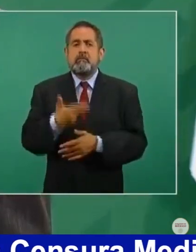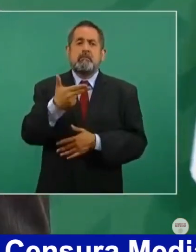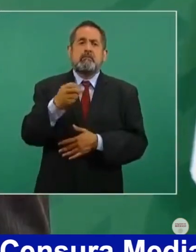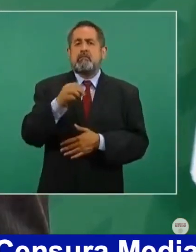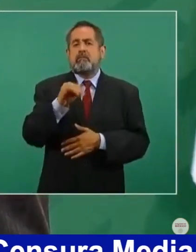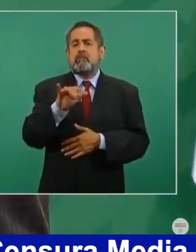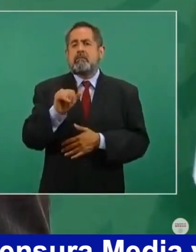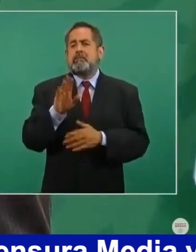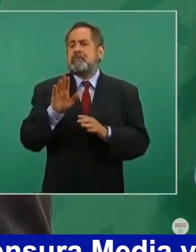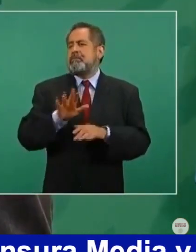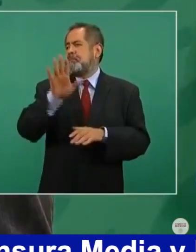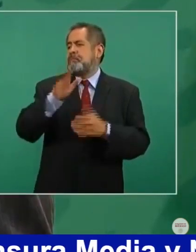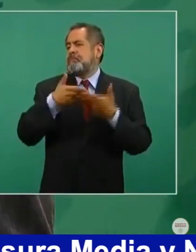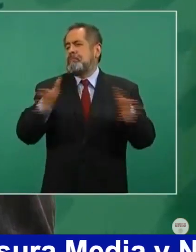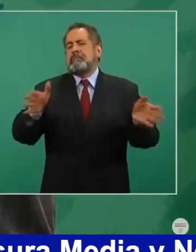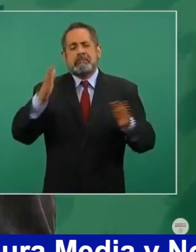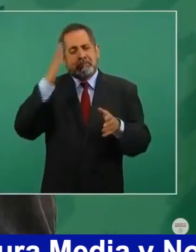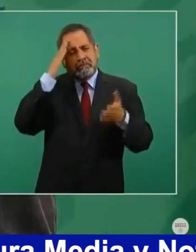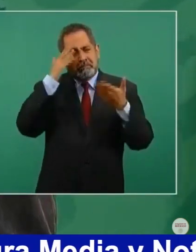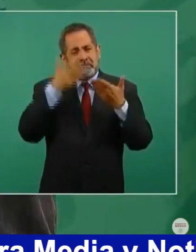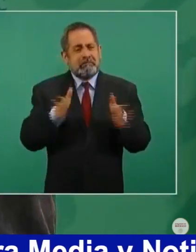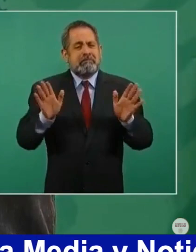homicidios.